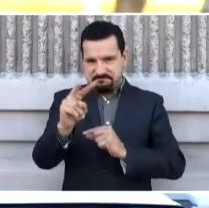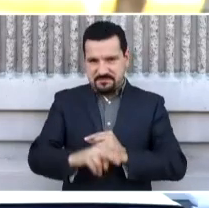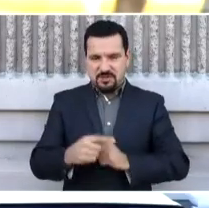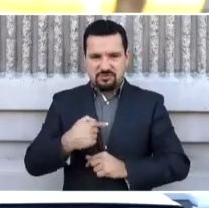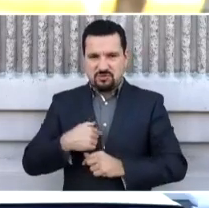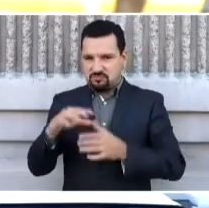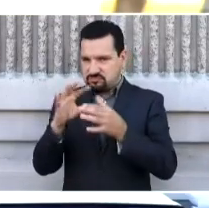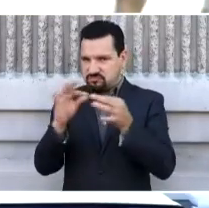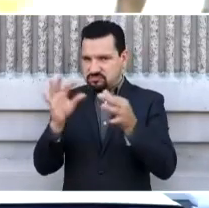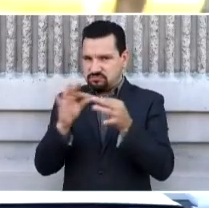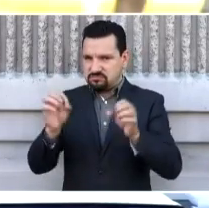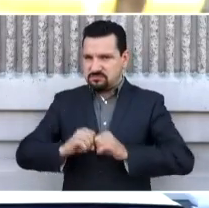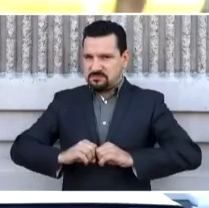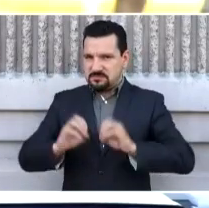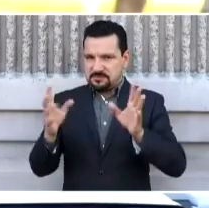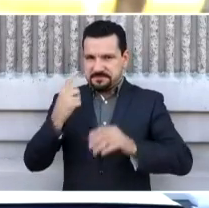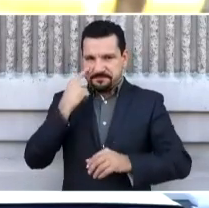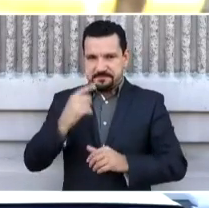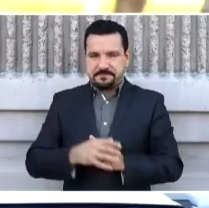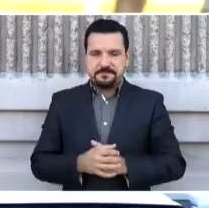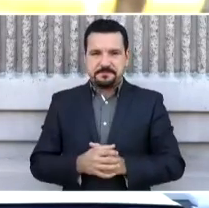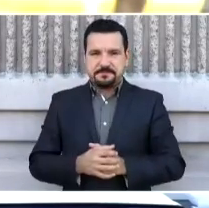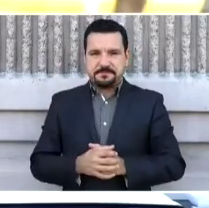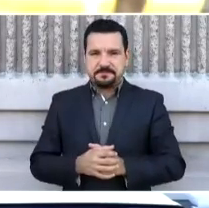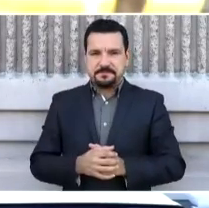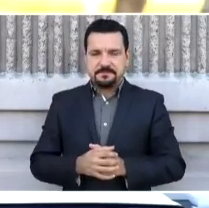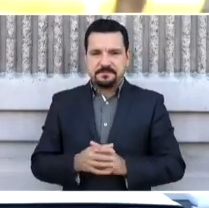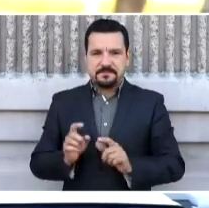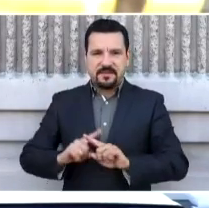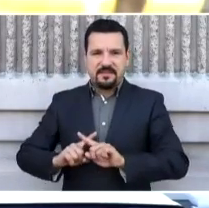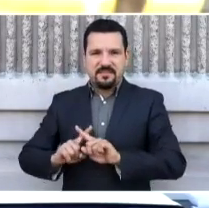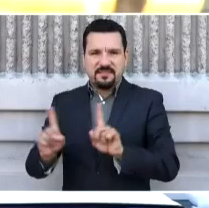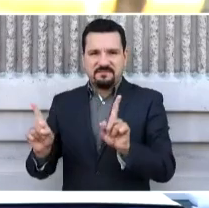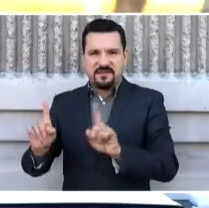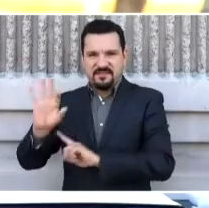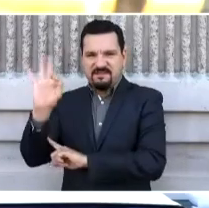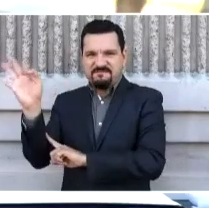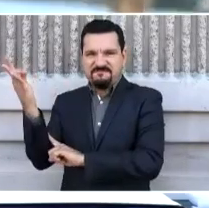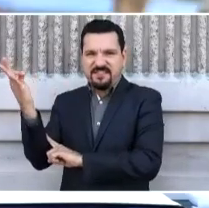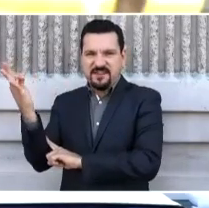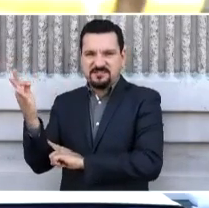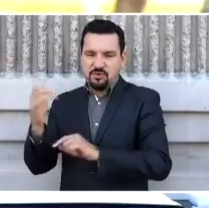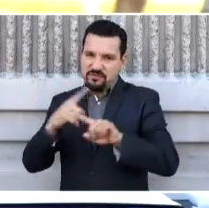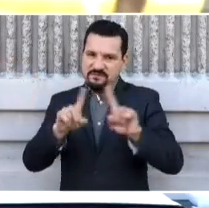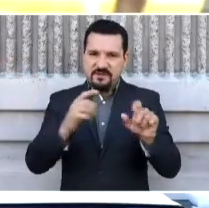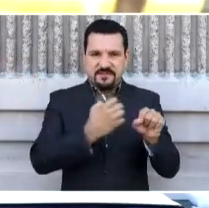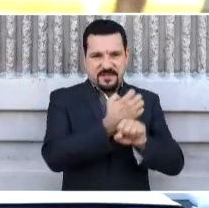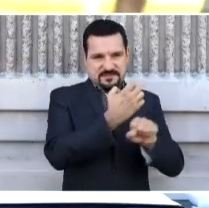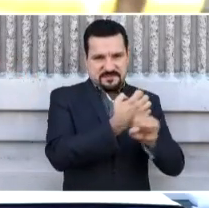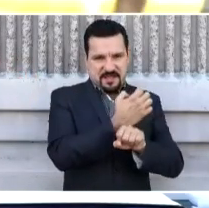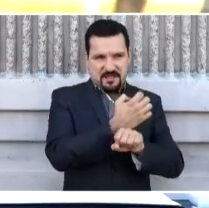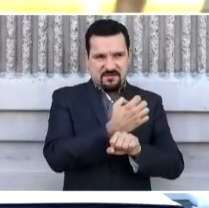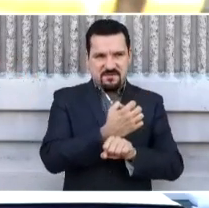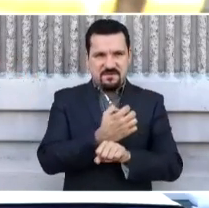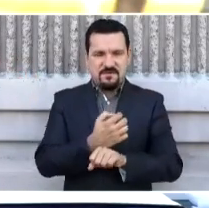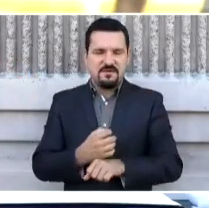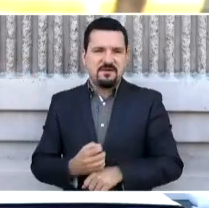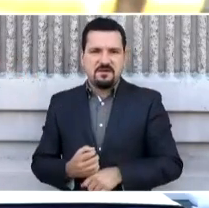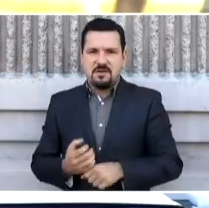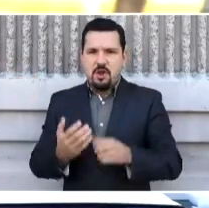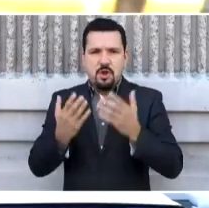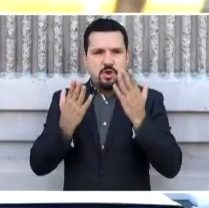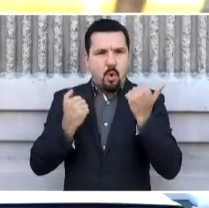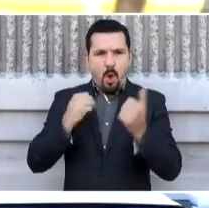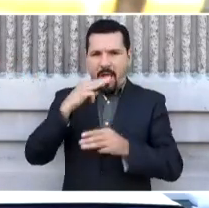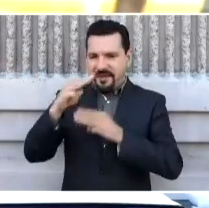voy a decir que es distinto de lo que la federación ha recomendado. O sea, no existe un lugar en